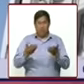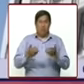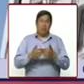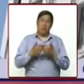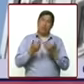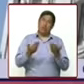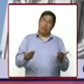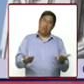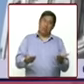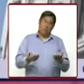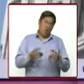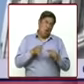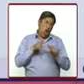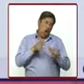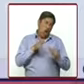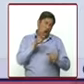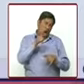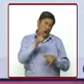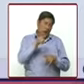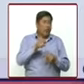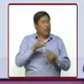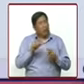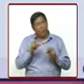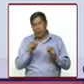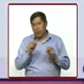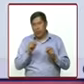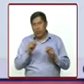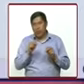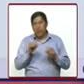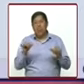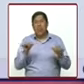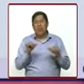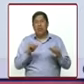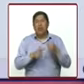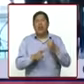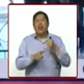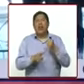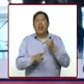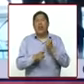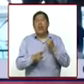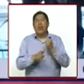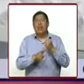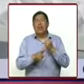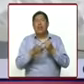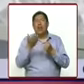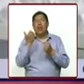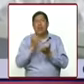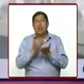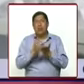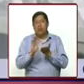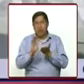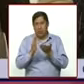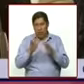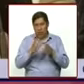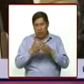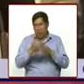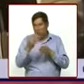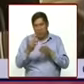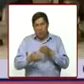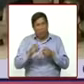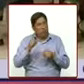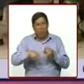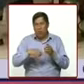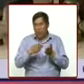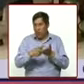solamente satanizar al órgano judicial, sino también a los postulantes. Nos llama la reflexión también a las